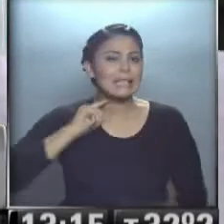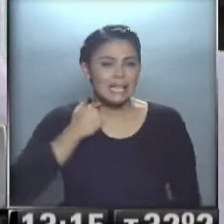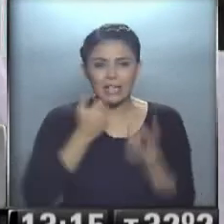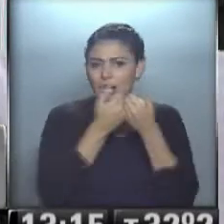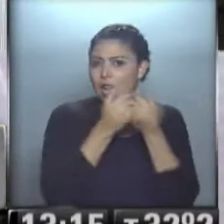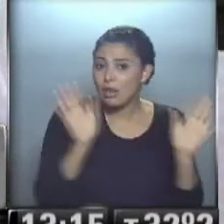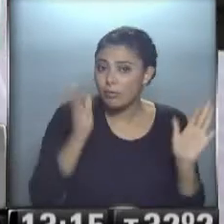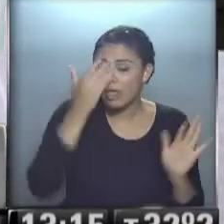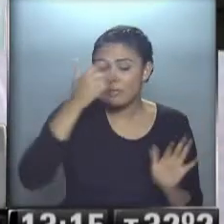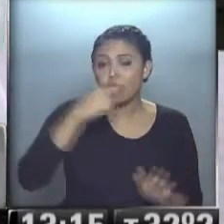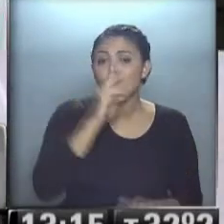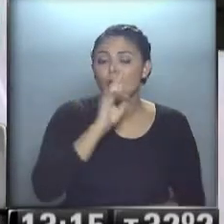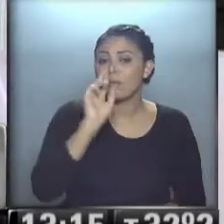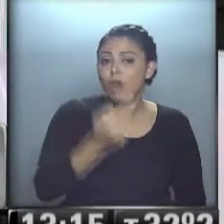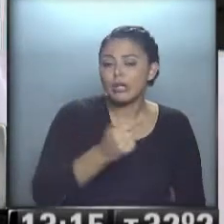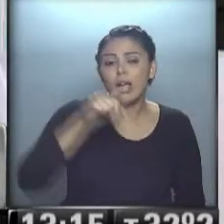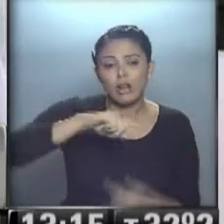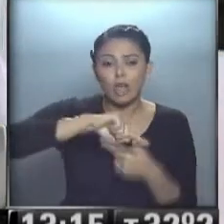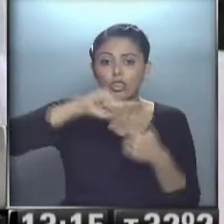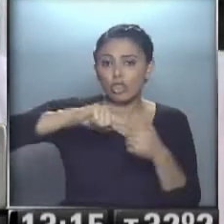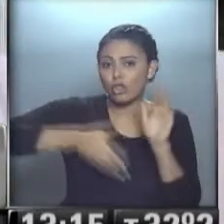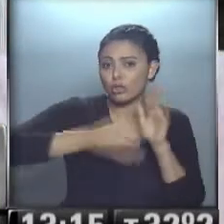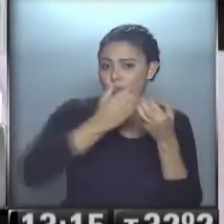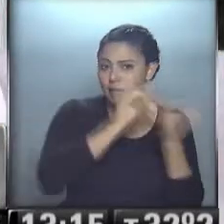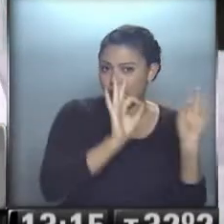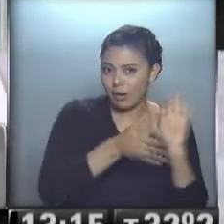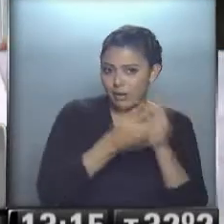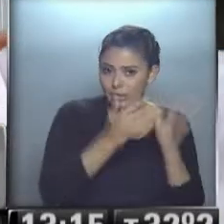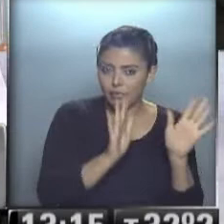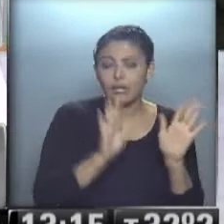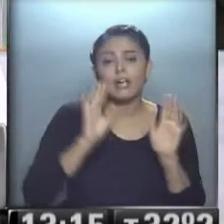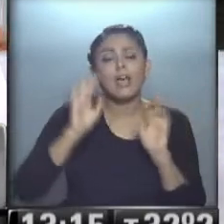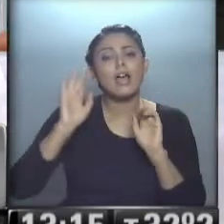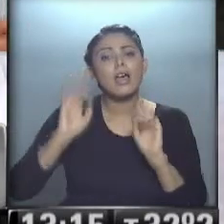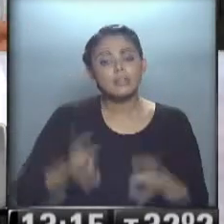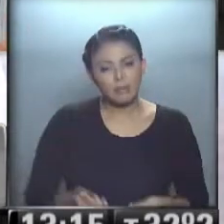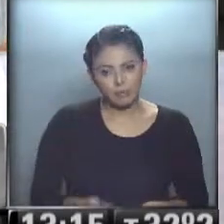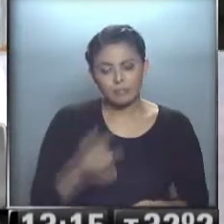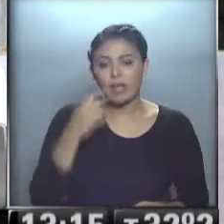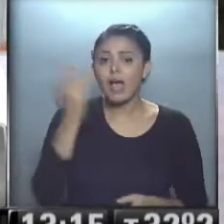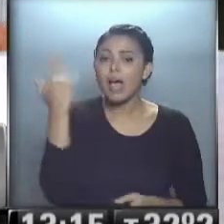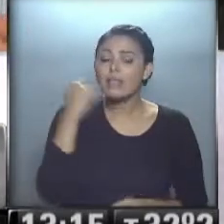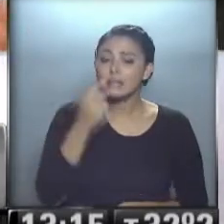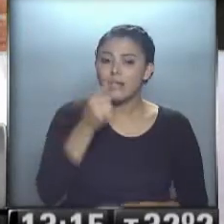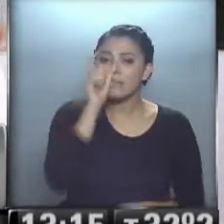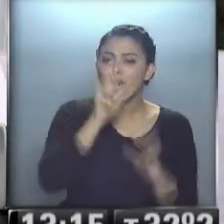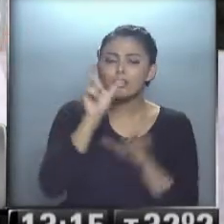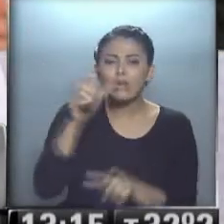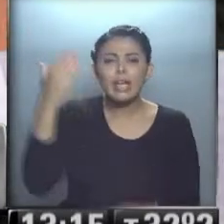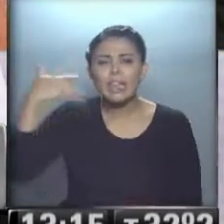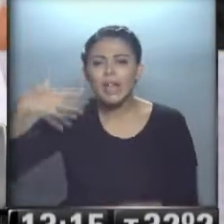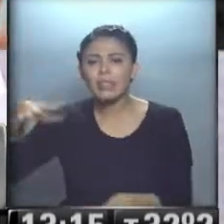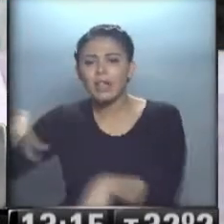una mujer y ahora tenemos dos que quedaron fuera lo que decía en principio es que las víctimas de trata que habían sido